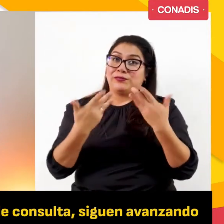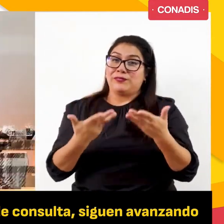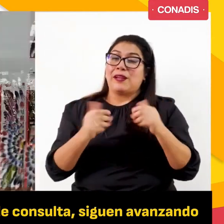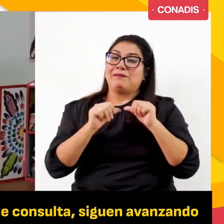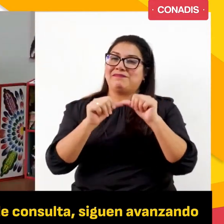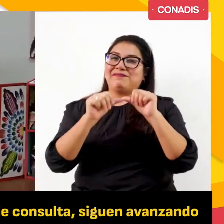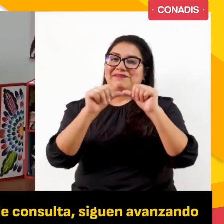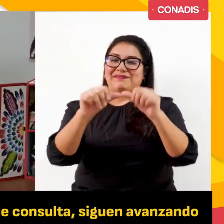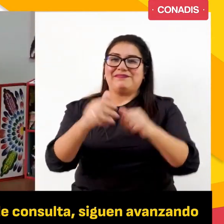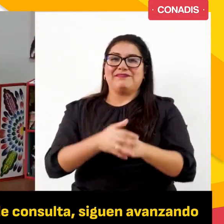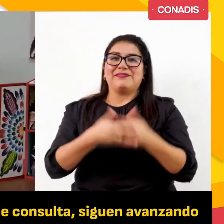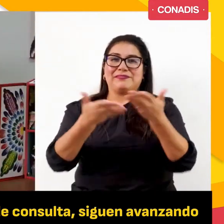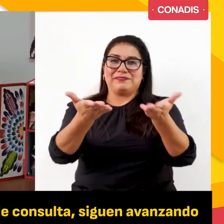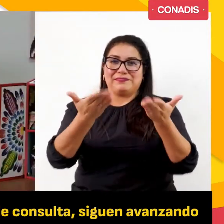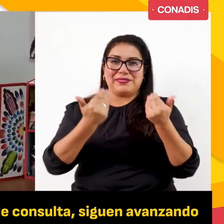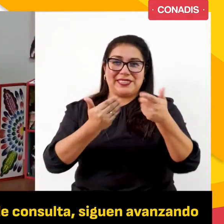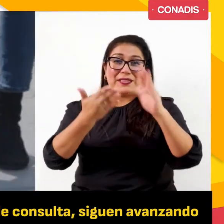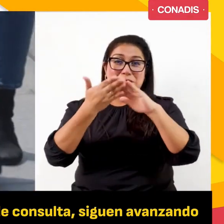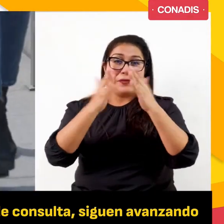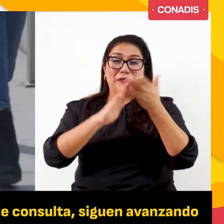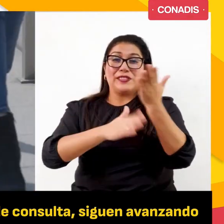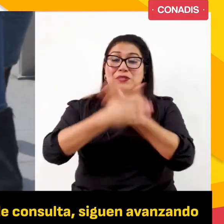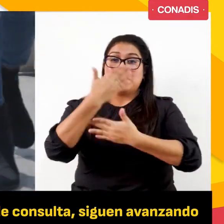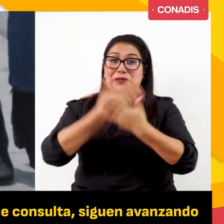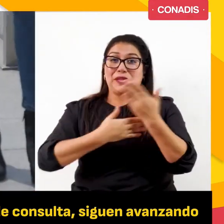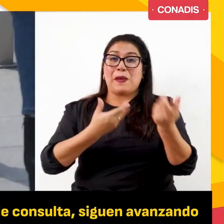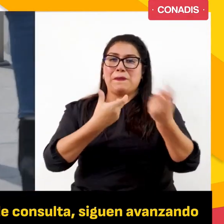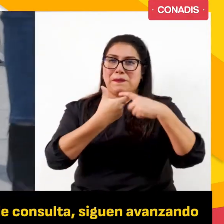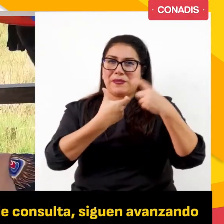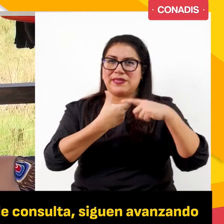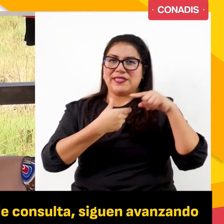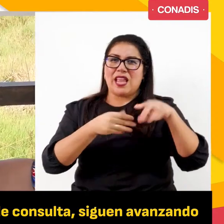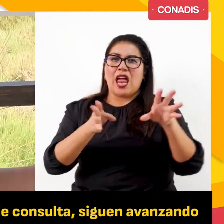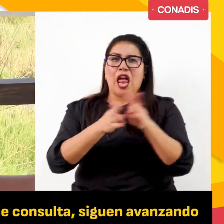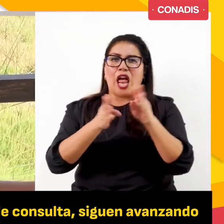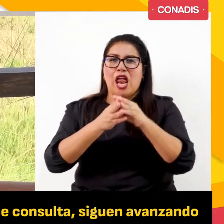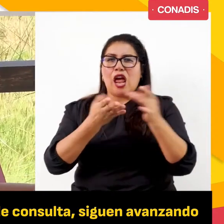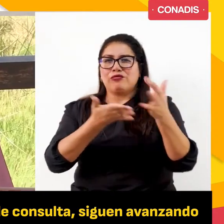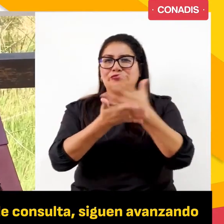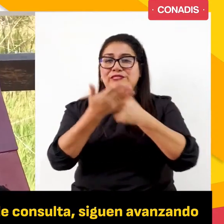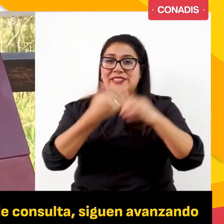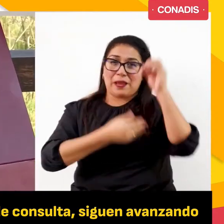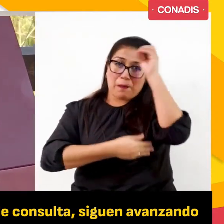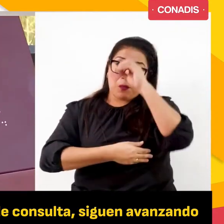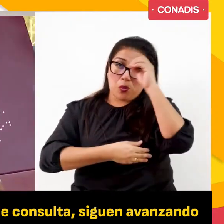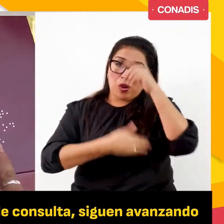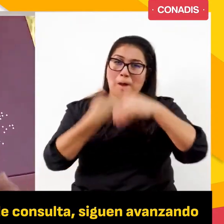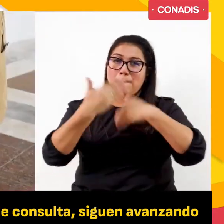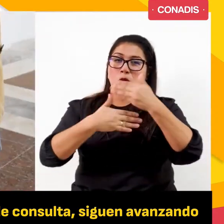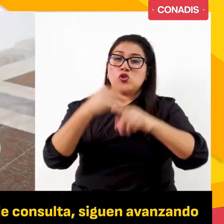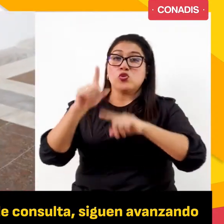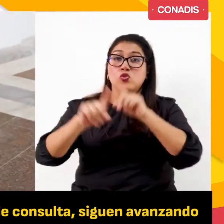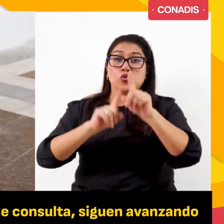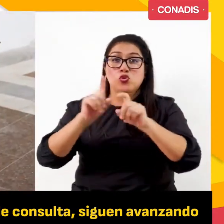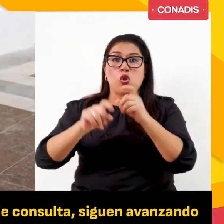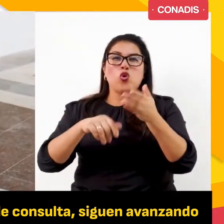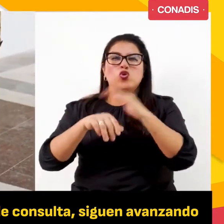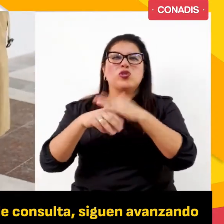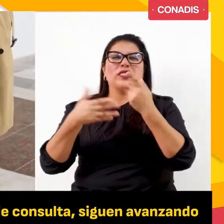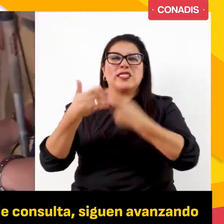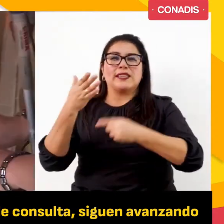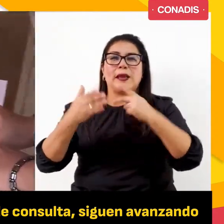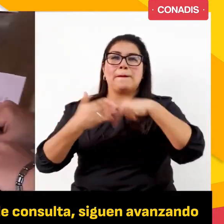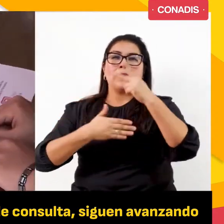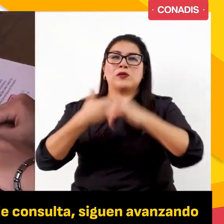siguen avanzando. Invitamos a la población con discapacidad a participar en la sesión de recojo de aportes del proceso de consulta sobre